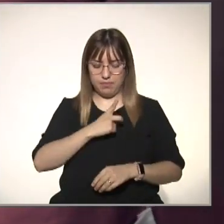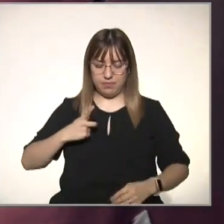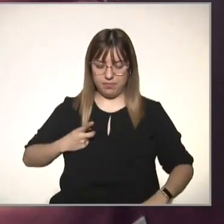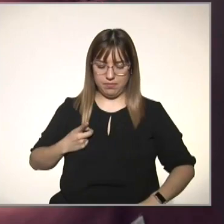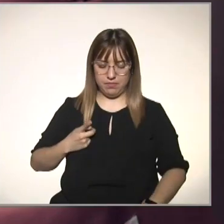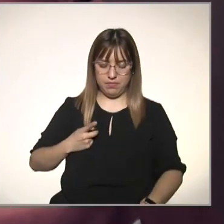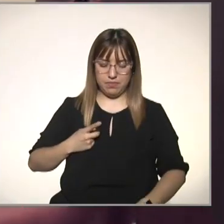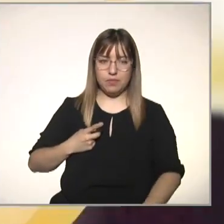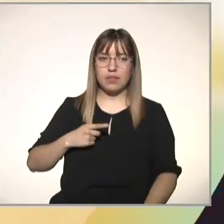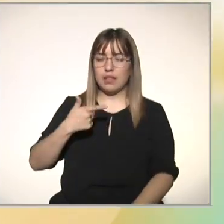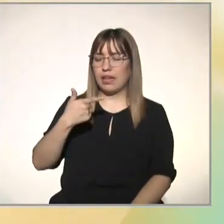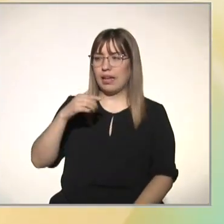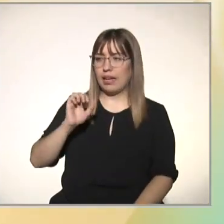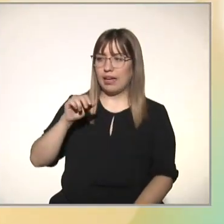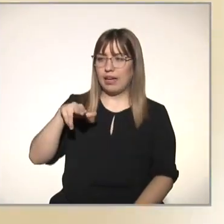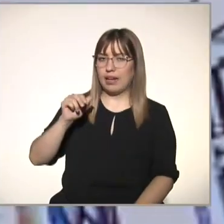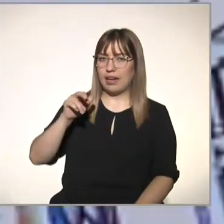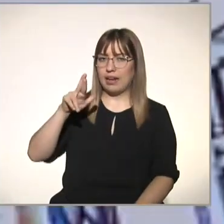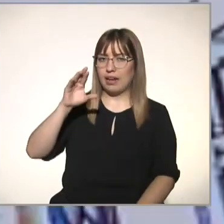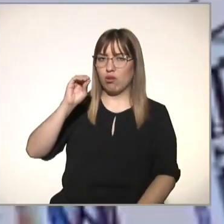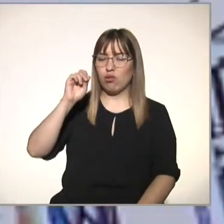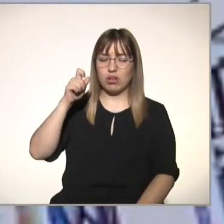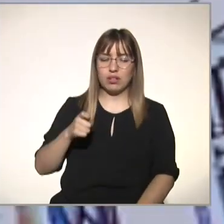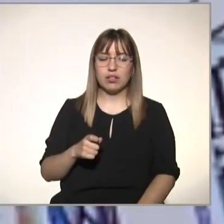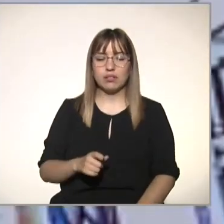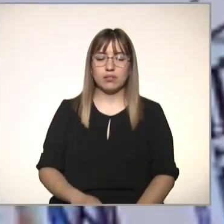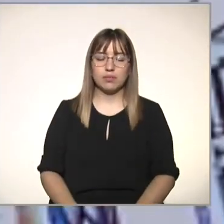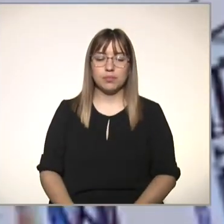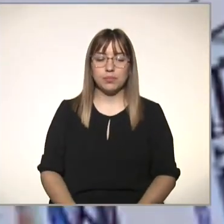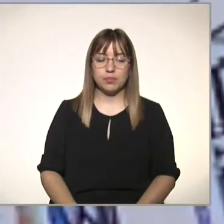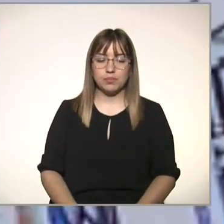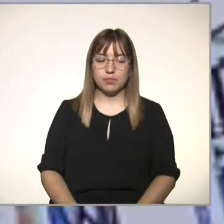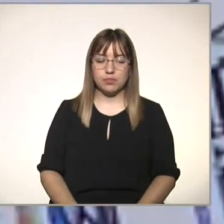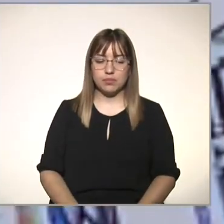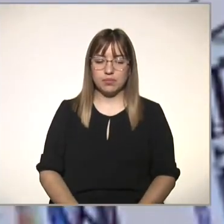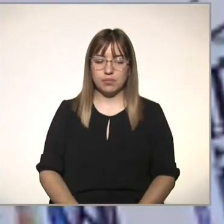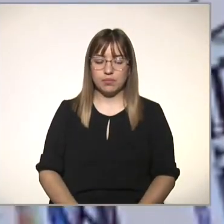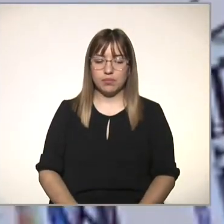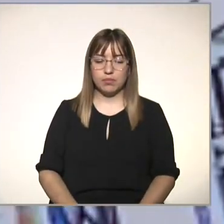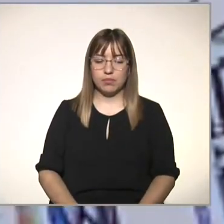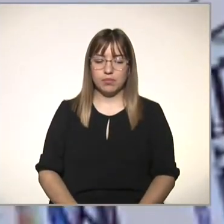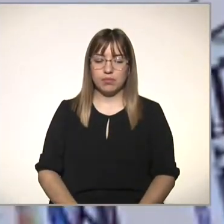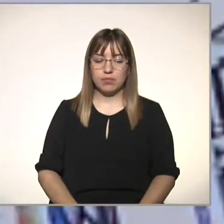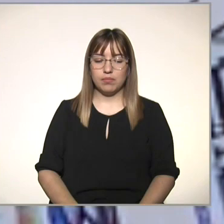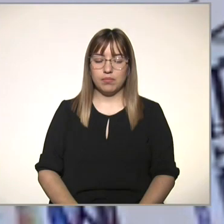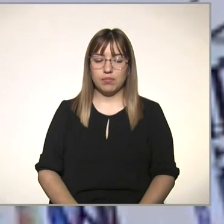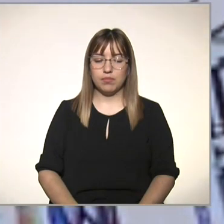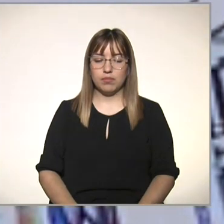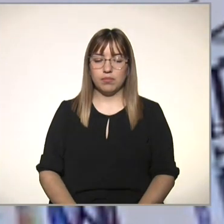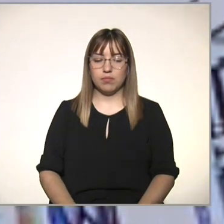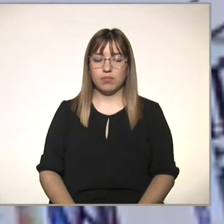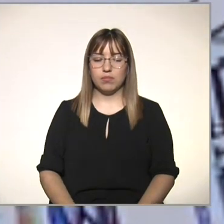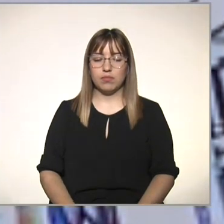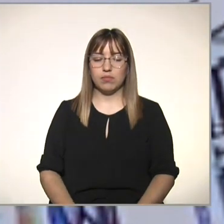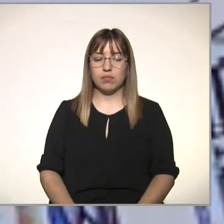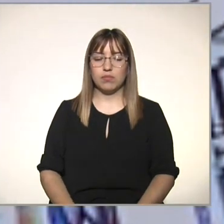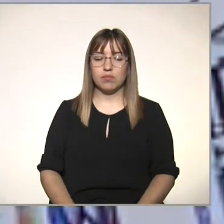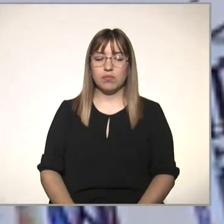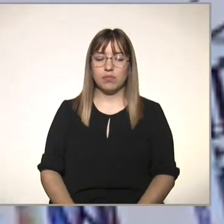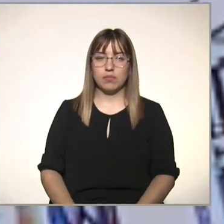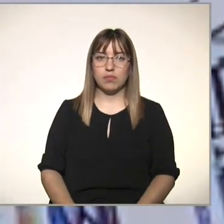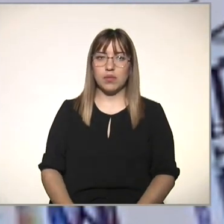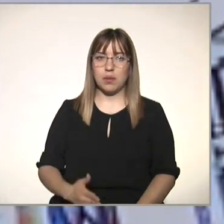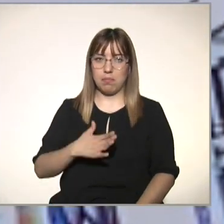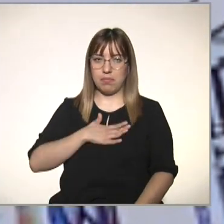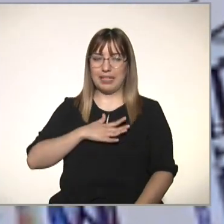es qué estamos haciendo con respecto a, o cómo nos comportamos con respecto a